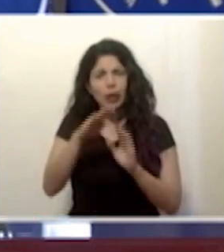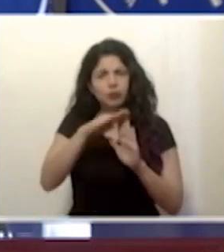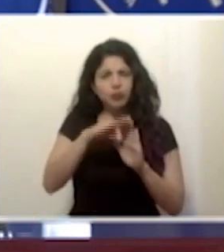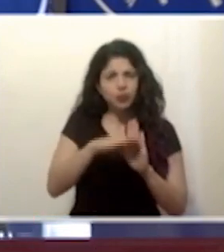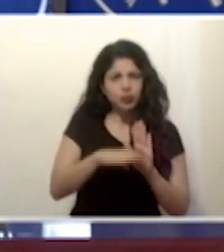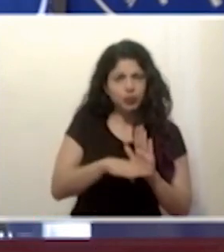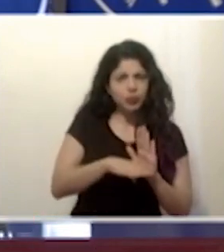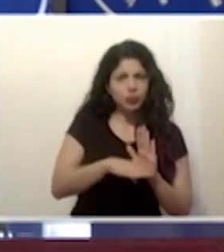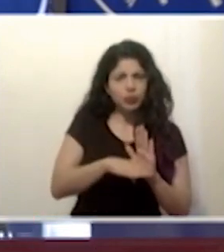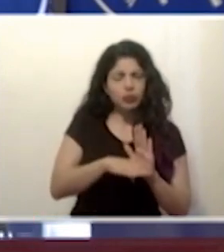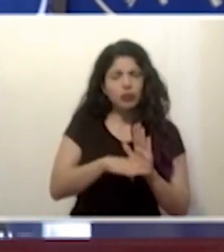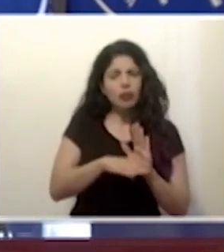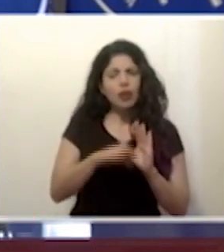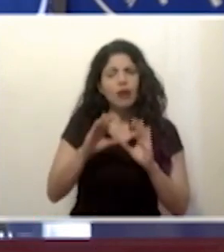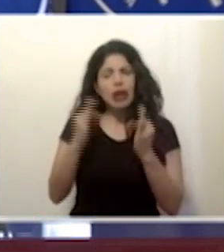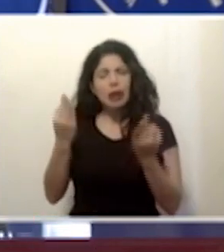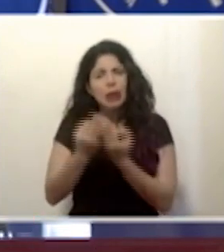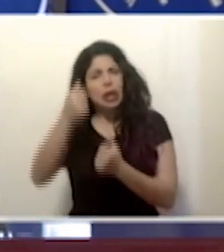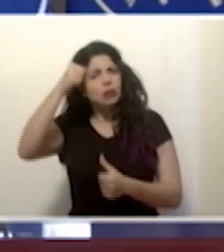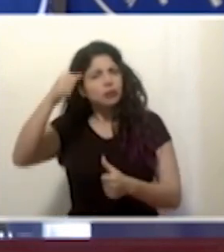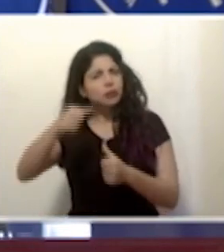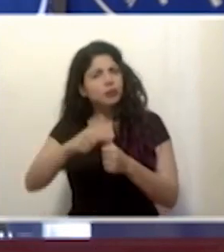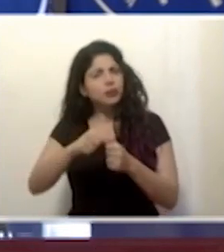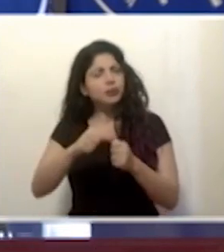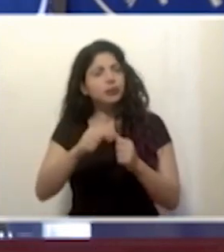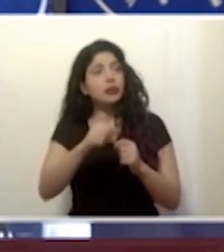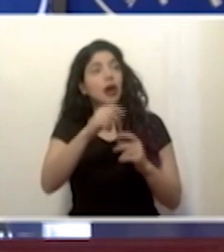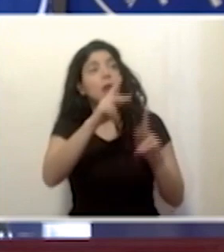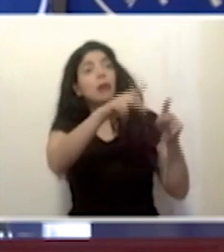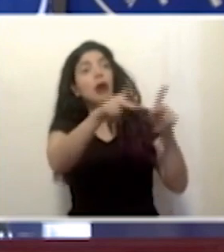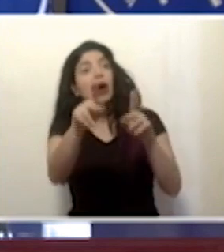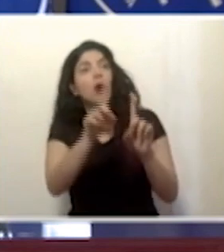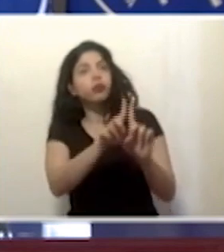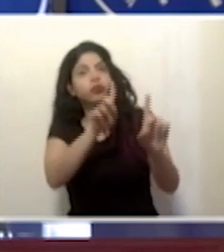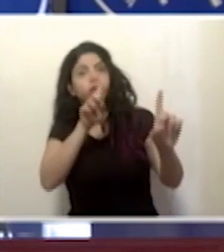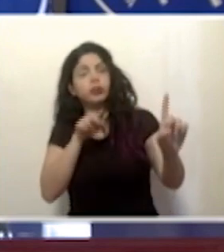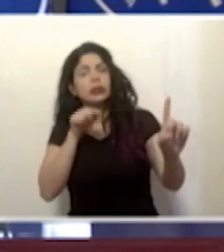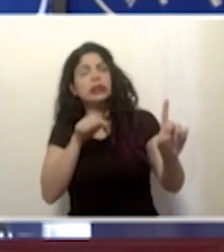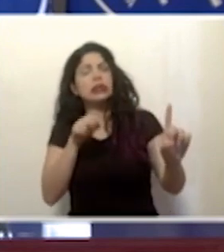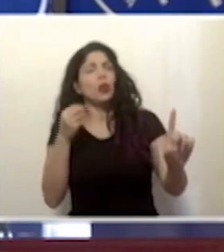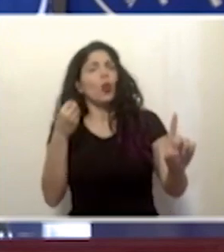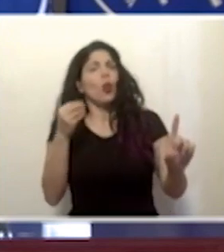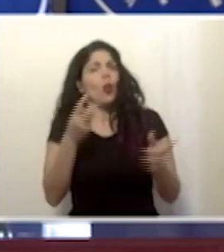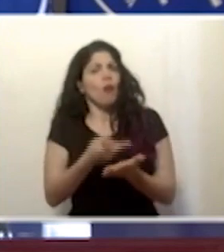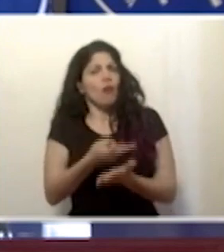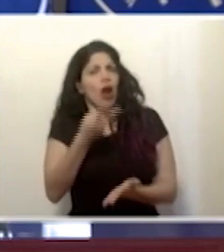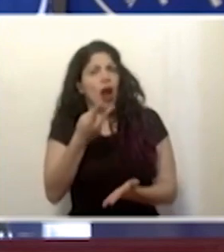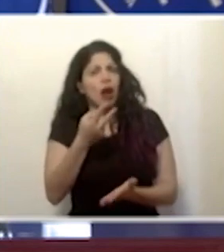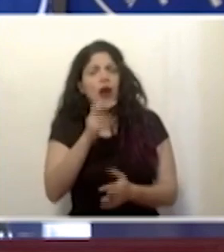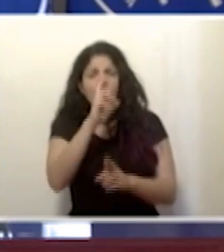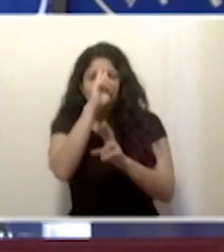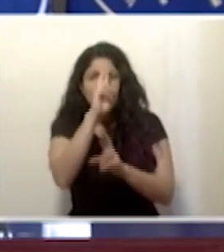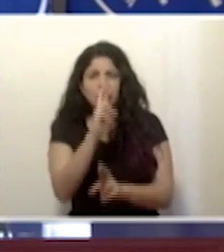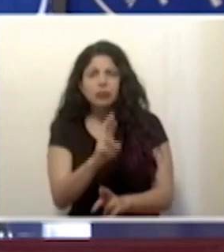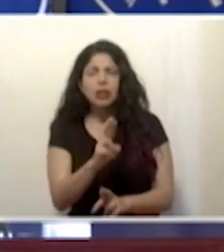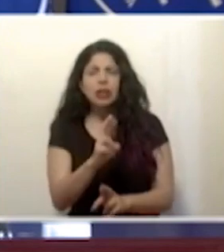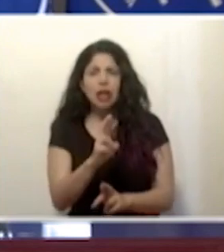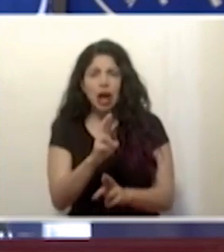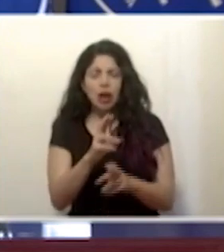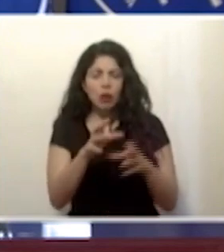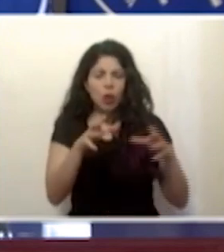protocolos, de recordar que el distanciamiento social es la medida de oro, respetar y cuál es la importancia de respetar